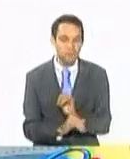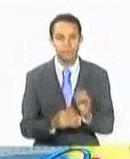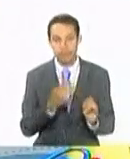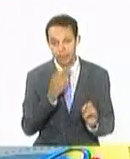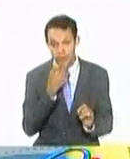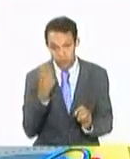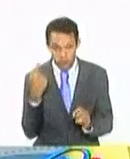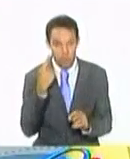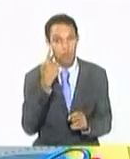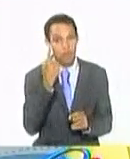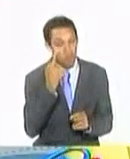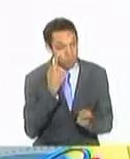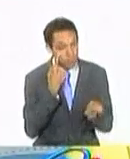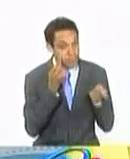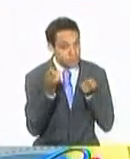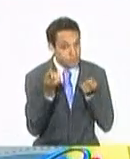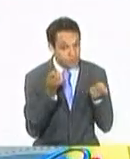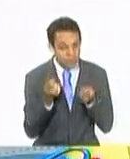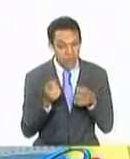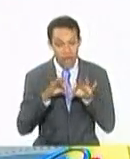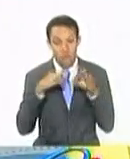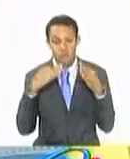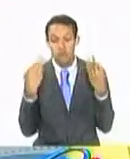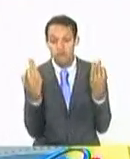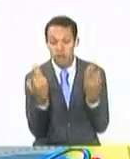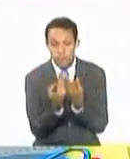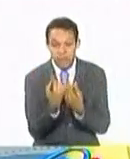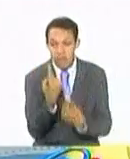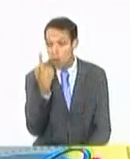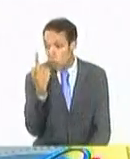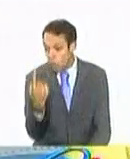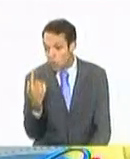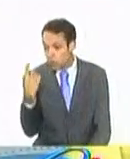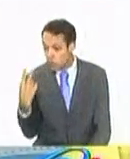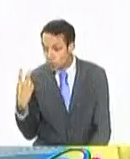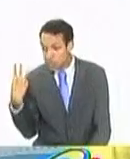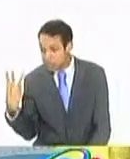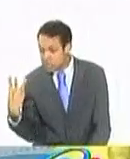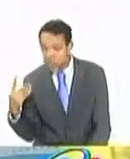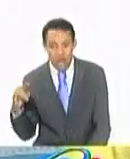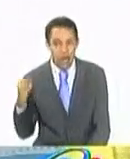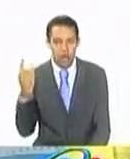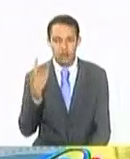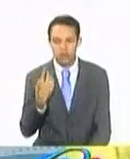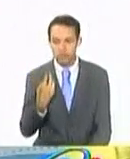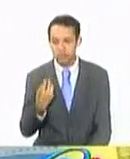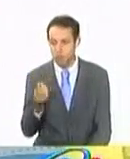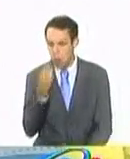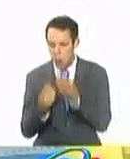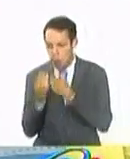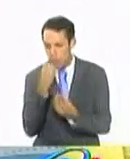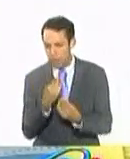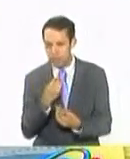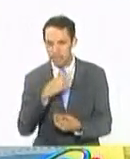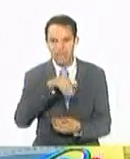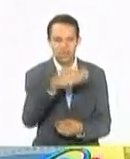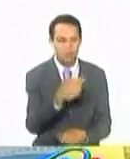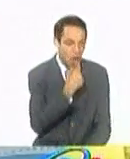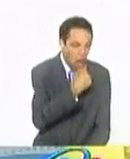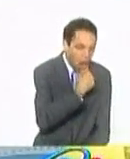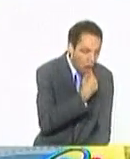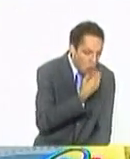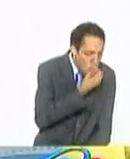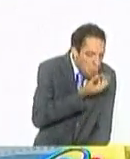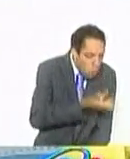ustedes ven que algún miembro de su familia está teniendo ese problema de estar comiendo buscando ansiedad y que la están buscando